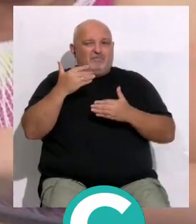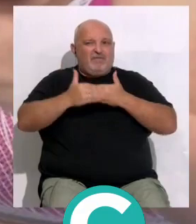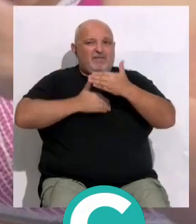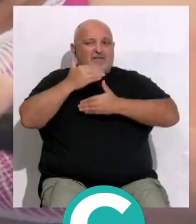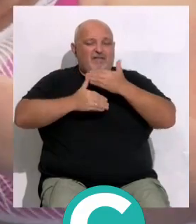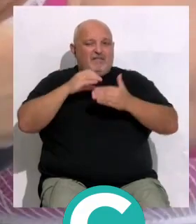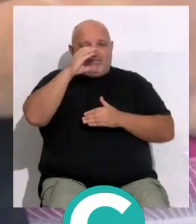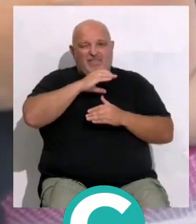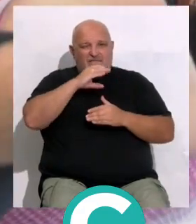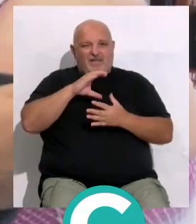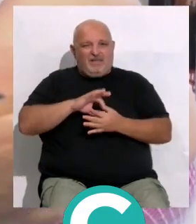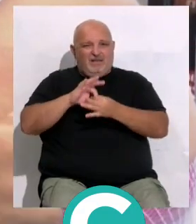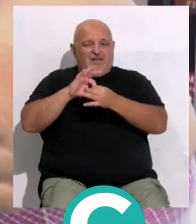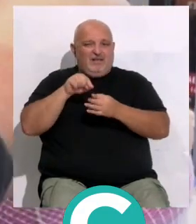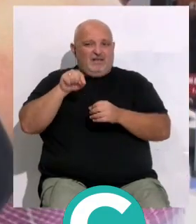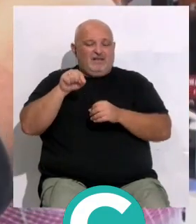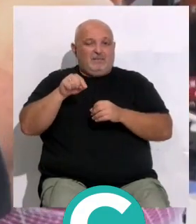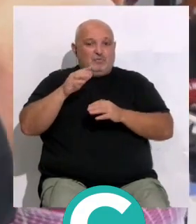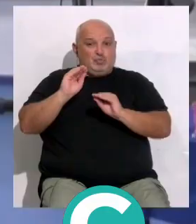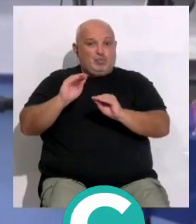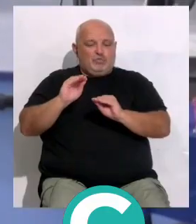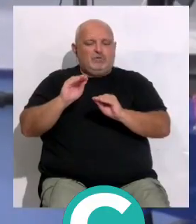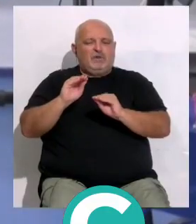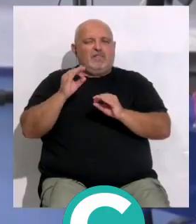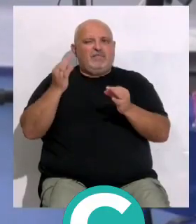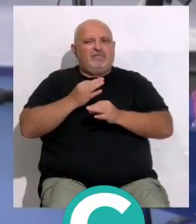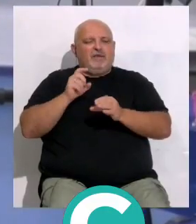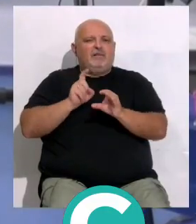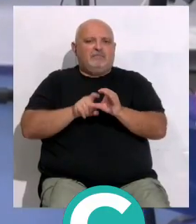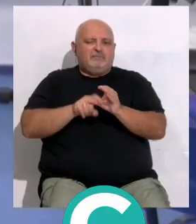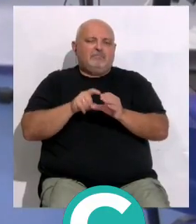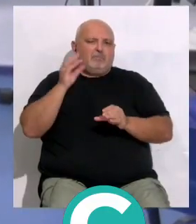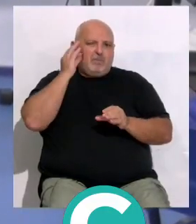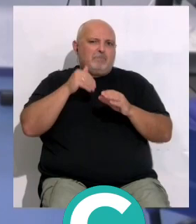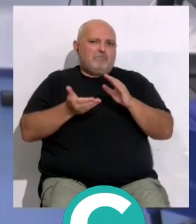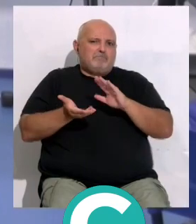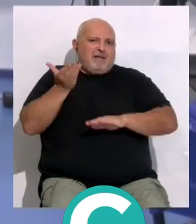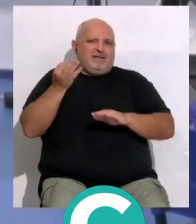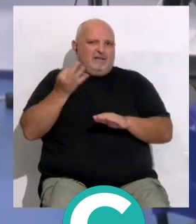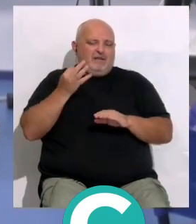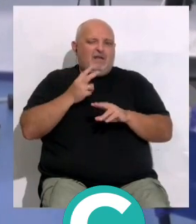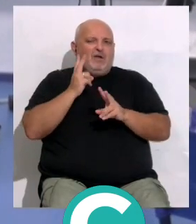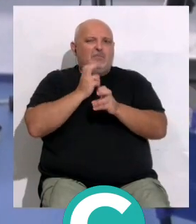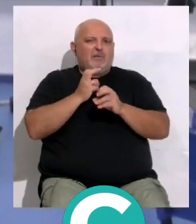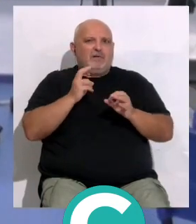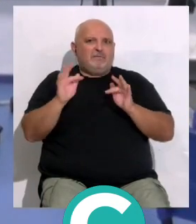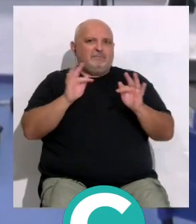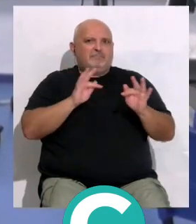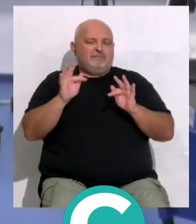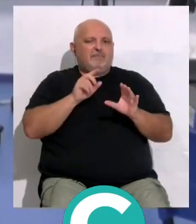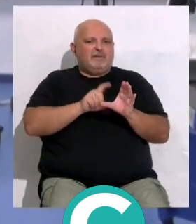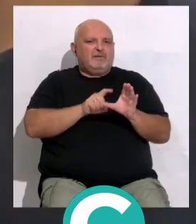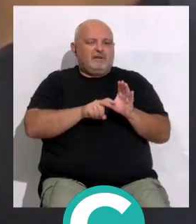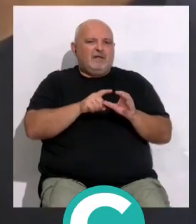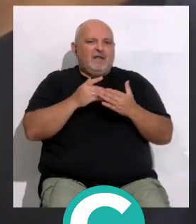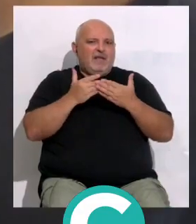avanzar en ciencia en una especialidad como la suya requiere de la participación de mujeres que puedan compatibilizar la